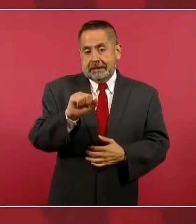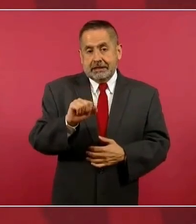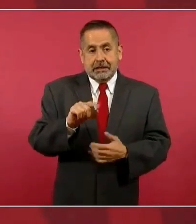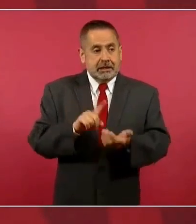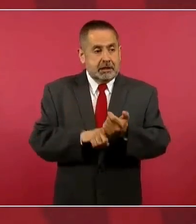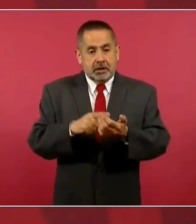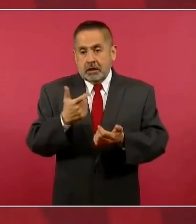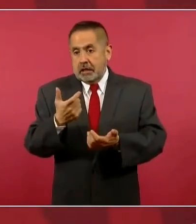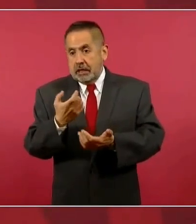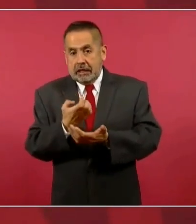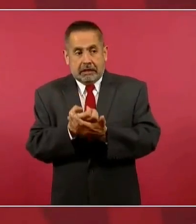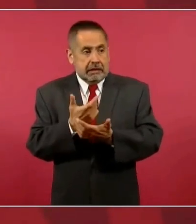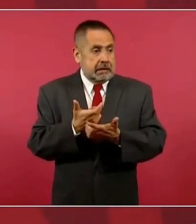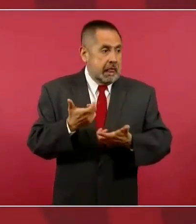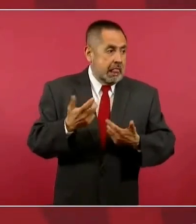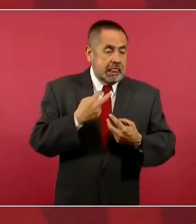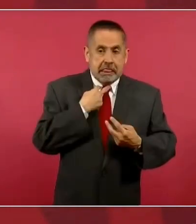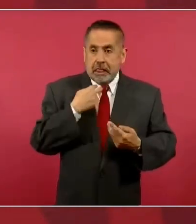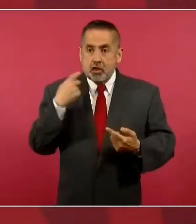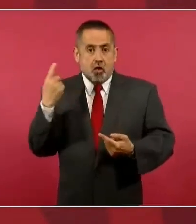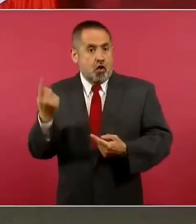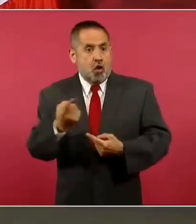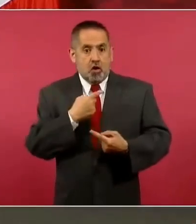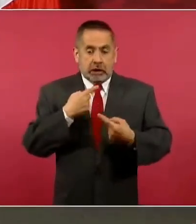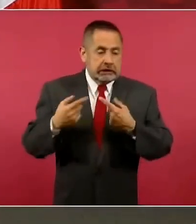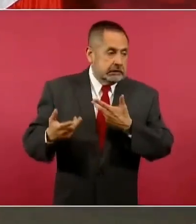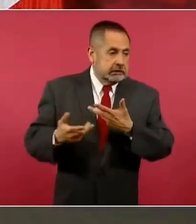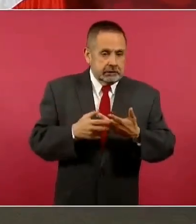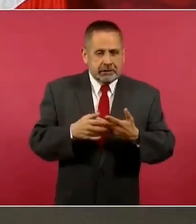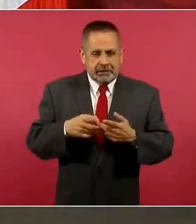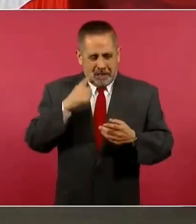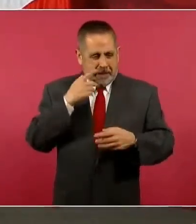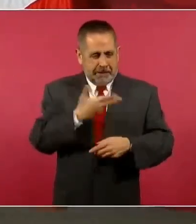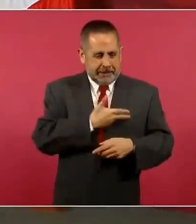económica, financiera, en la transición.